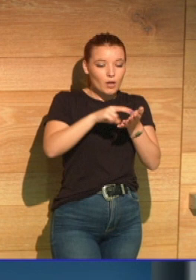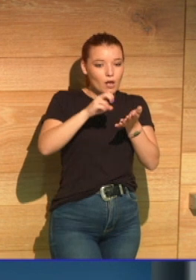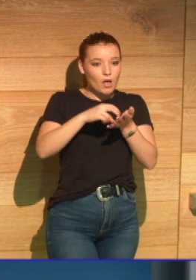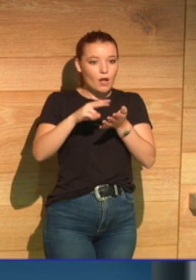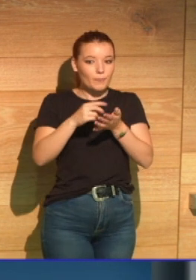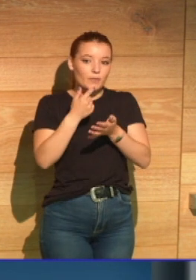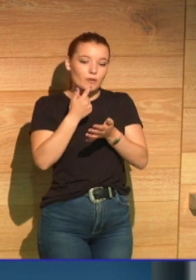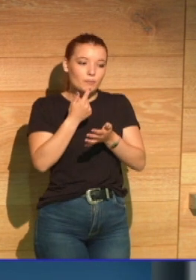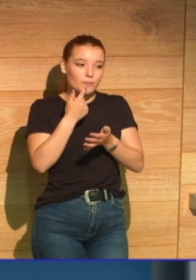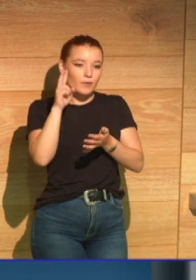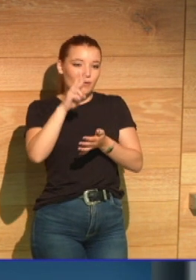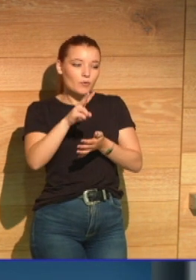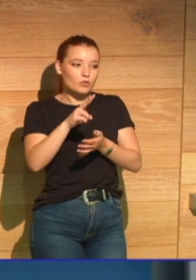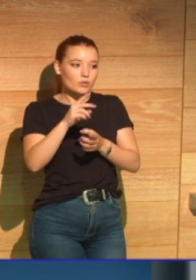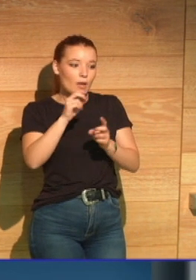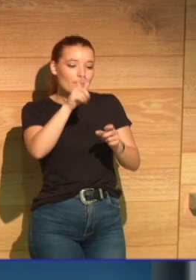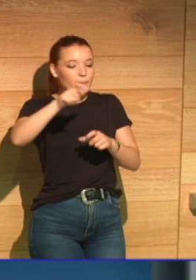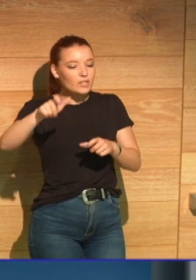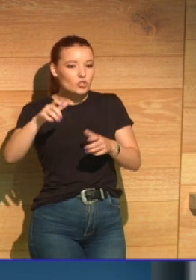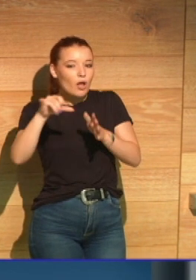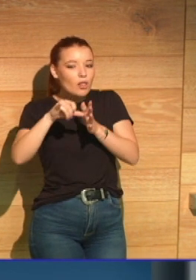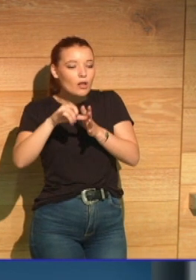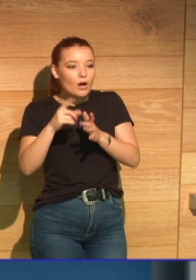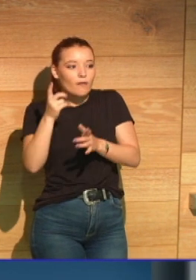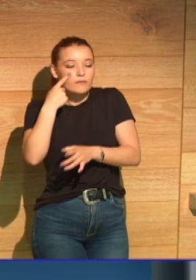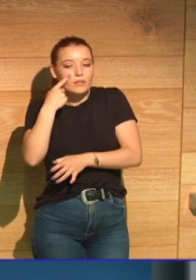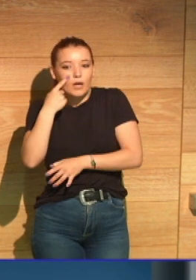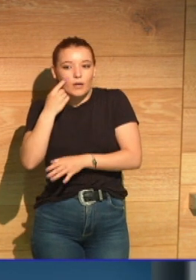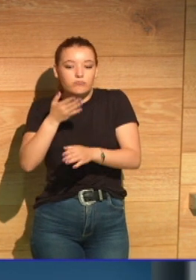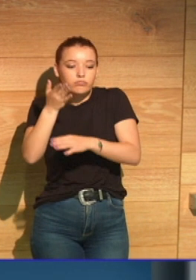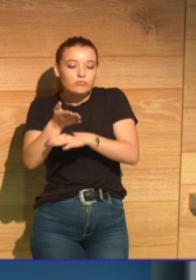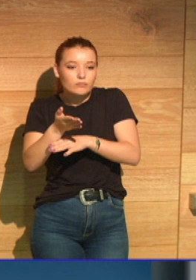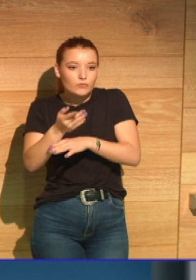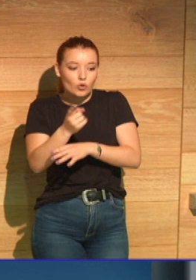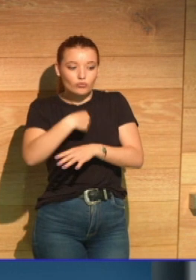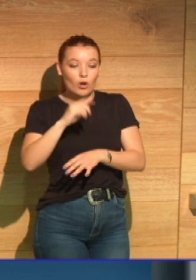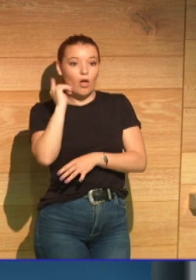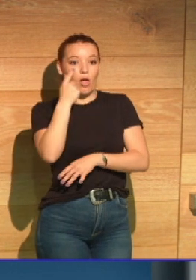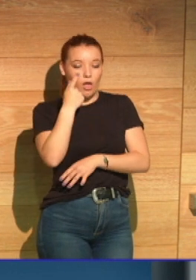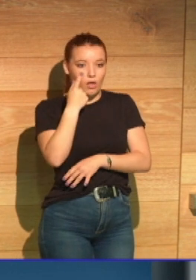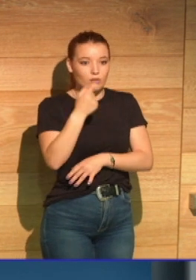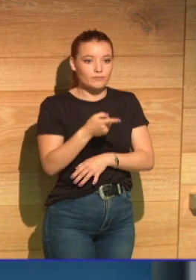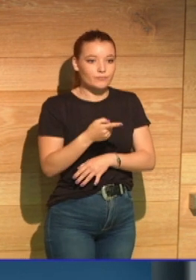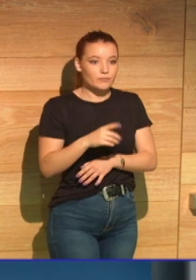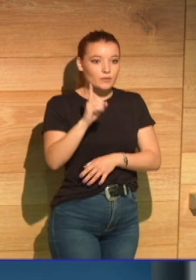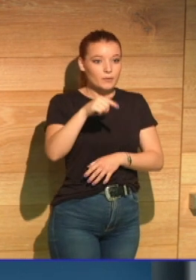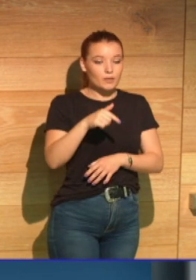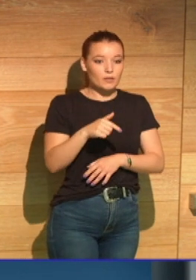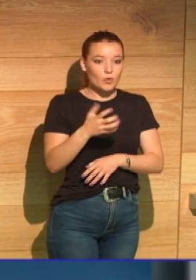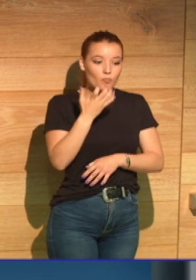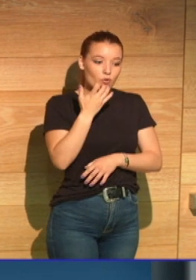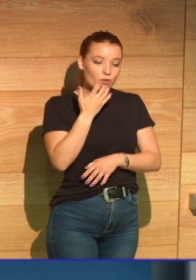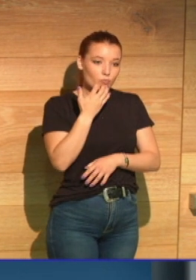acercan a las colecciones, a las imágenes, a las lecturas, a los discursos y a las propuestas curatoriales y los horarios en los que están. Porque, por ejemplo, teníamos personas